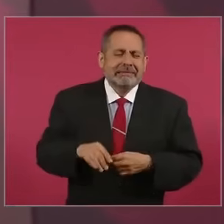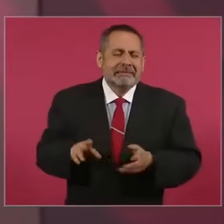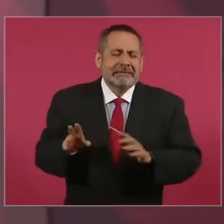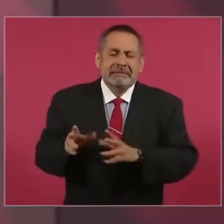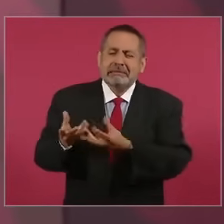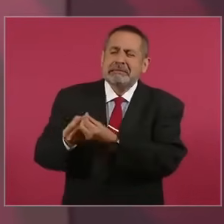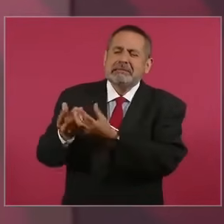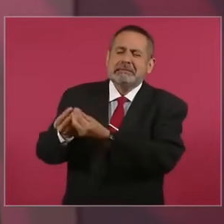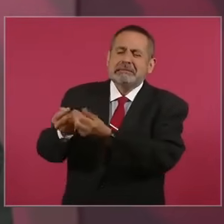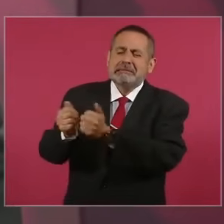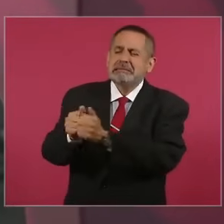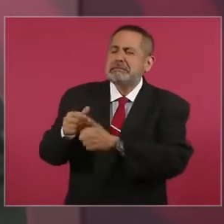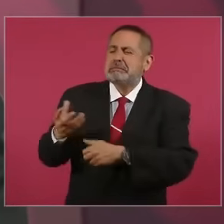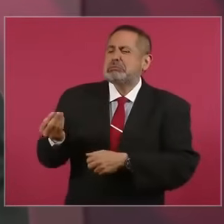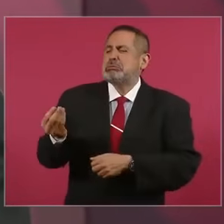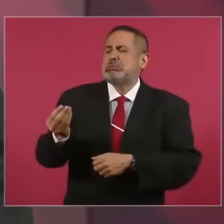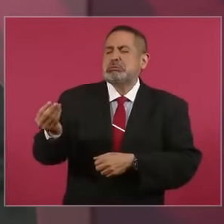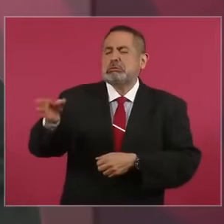reunido con